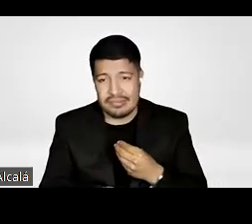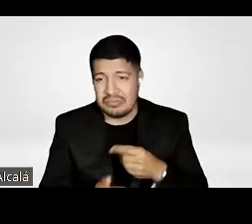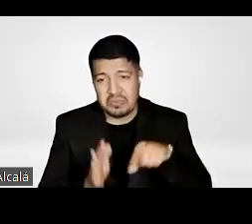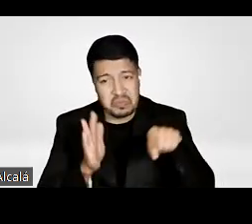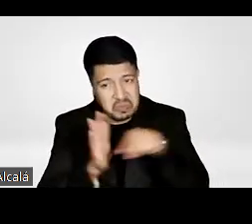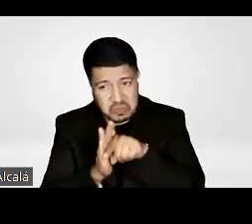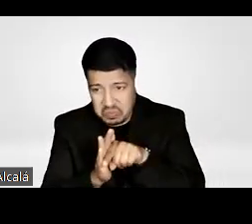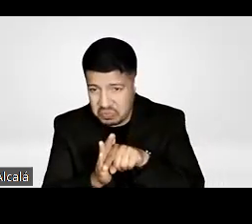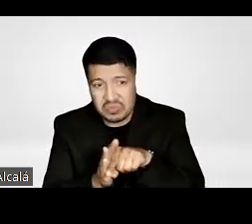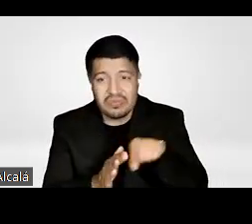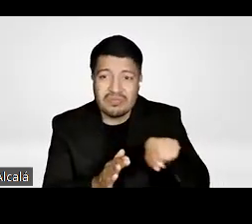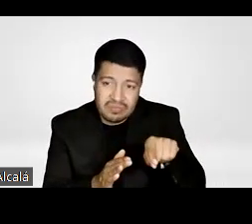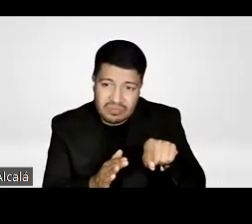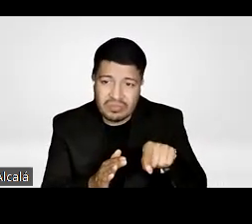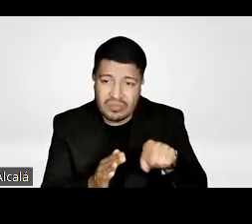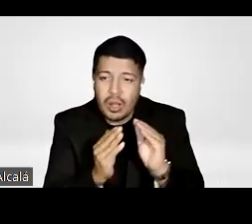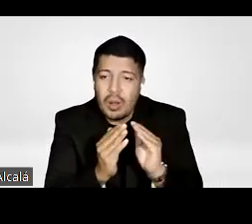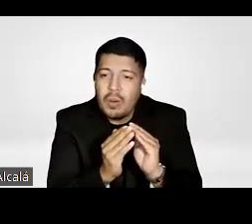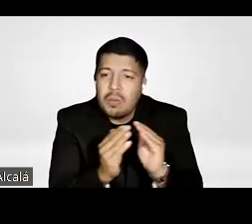niño en forma negativa.